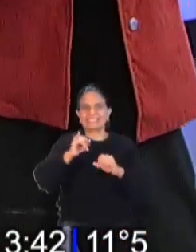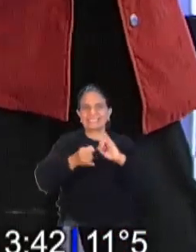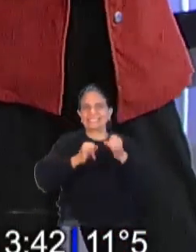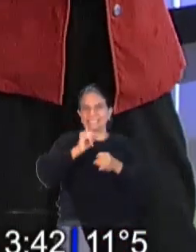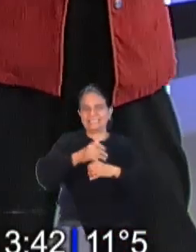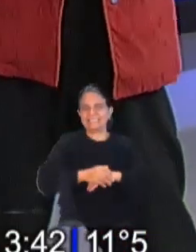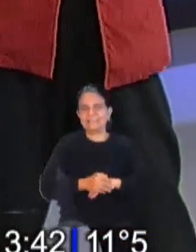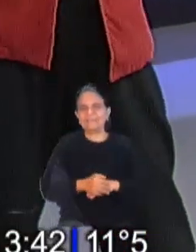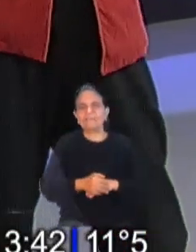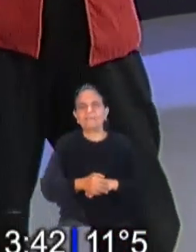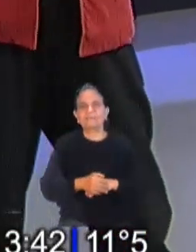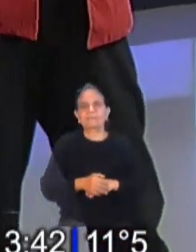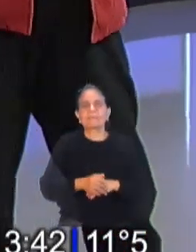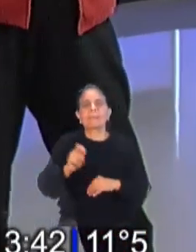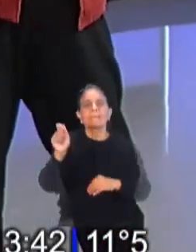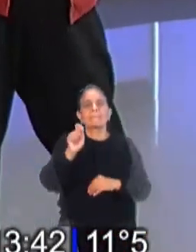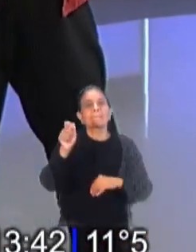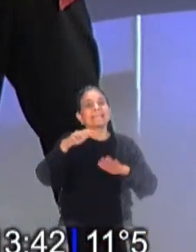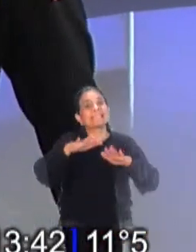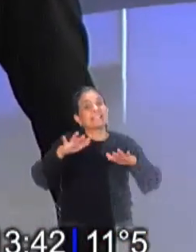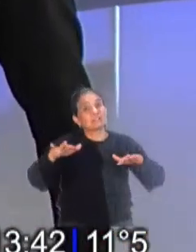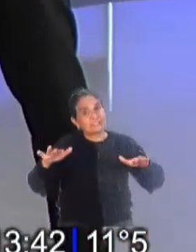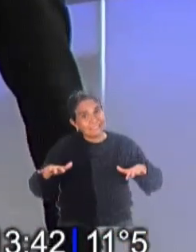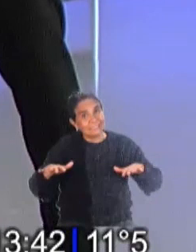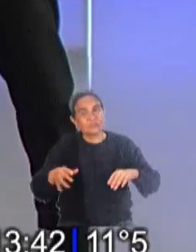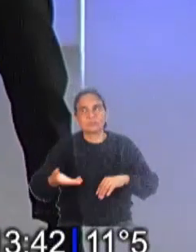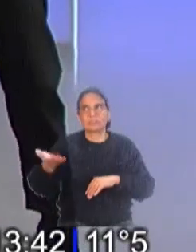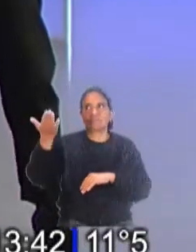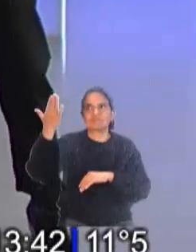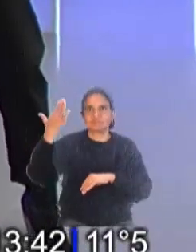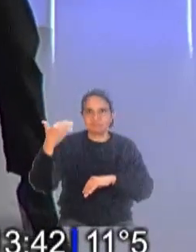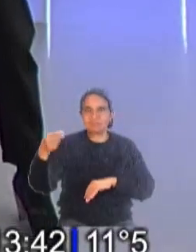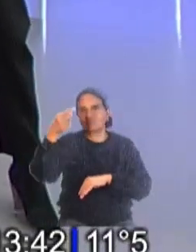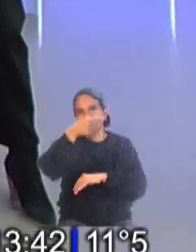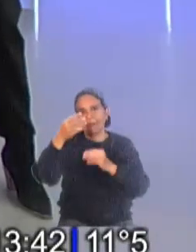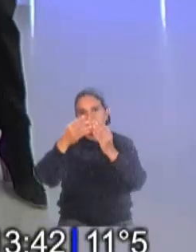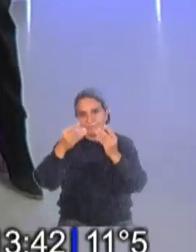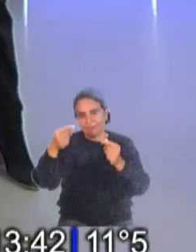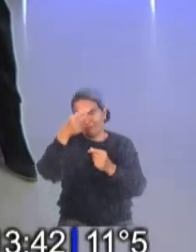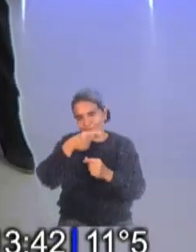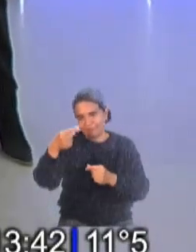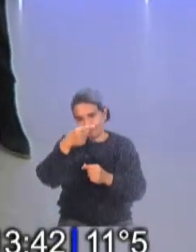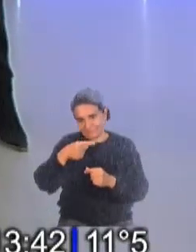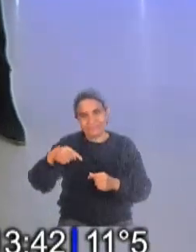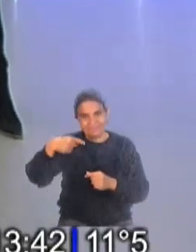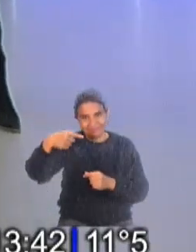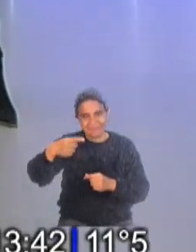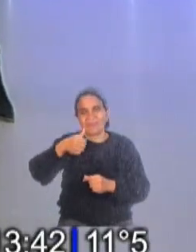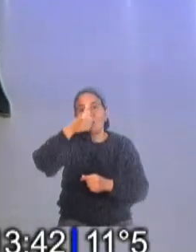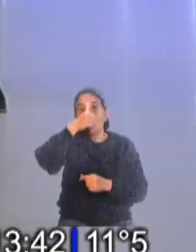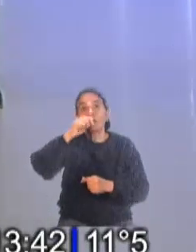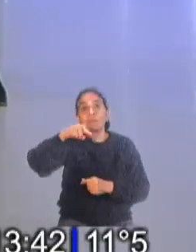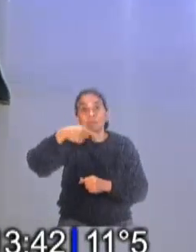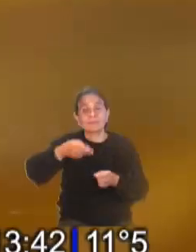pasar el mes de las infancias, porque vienen realizando invitaciones todos los fines de semana este domingo en el complejo